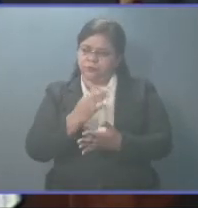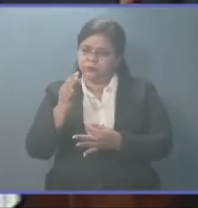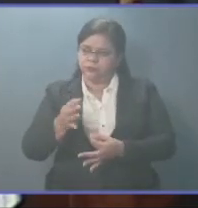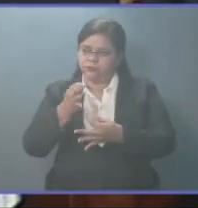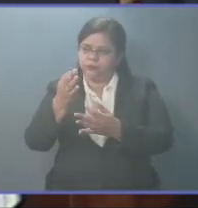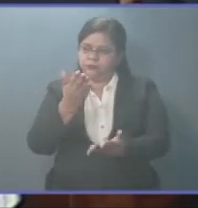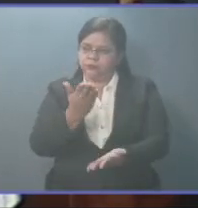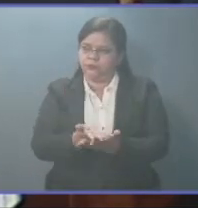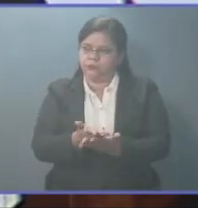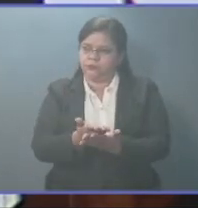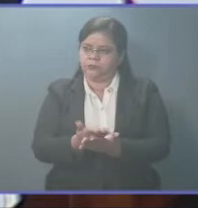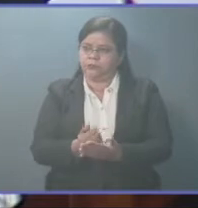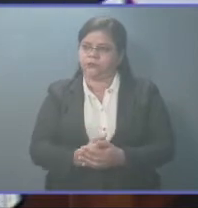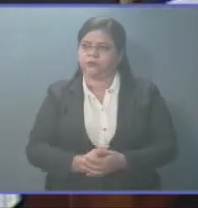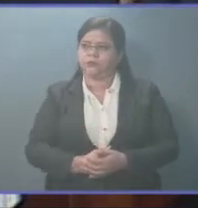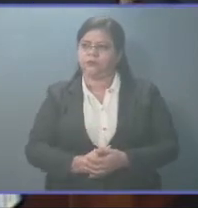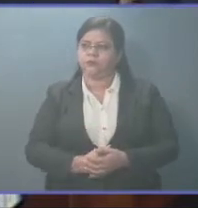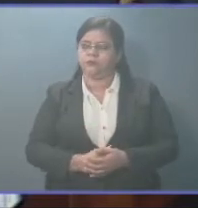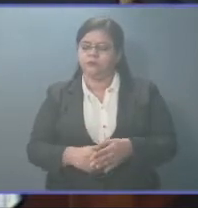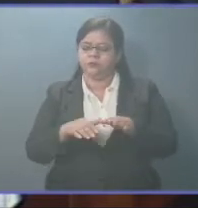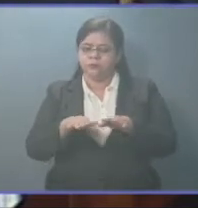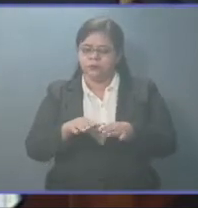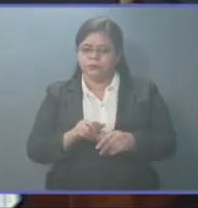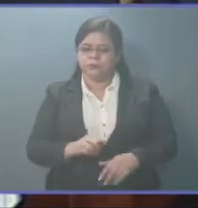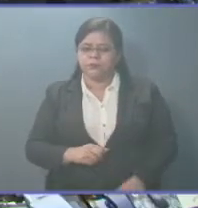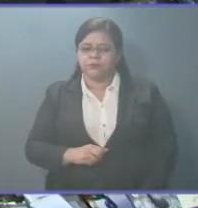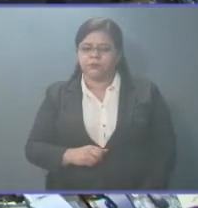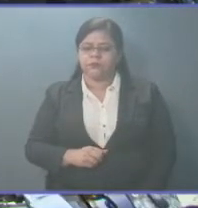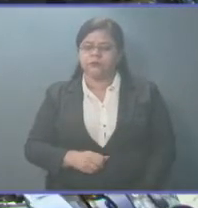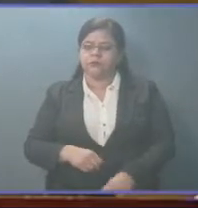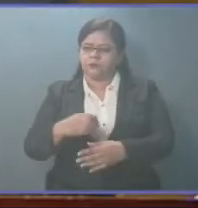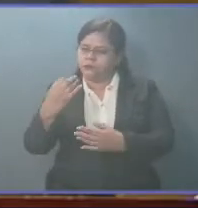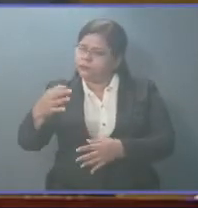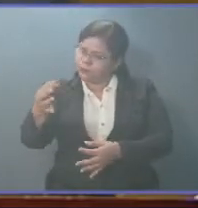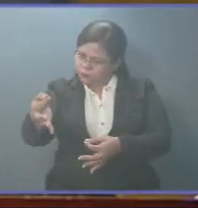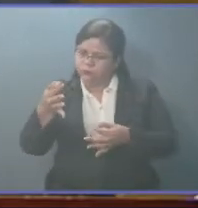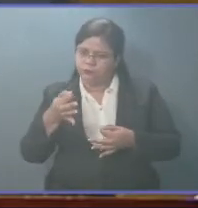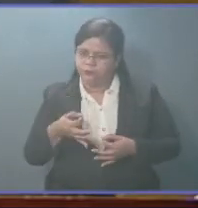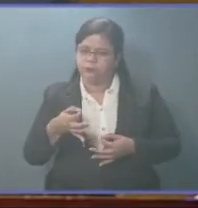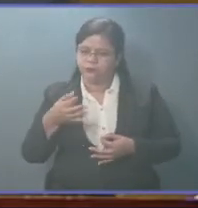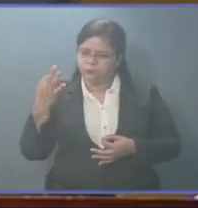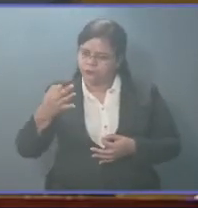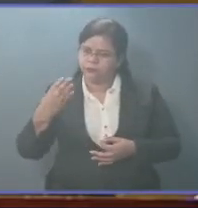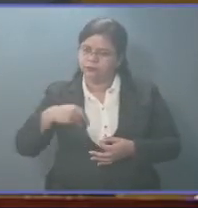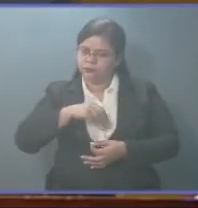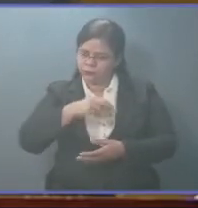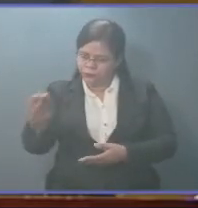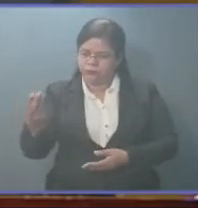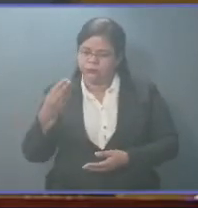de correspondencia de un recomendable. Gracias, presidente. Hace llegar la pieza, por favor, doctora.